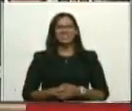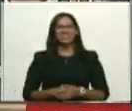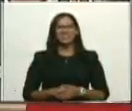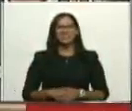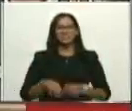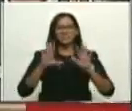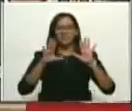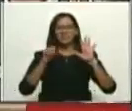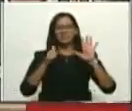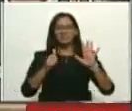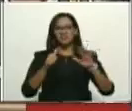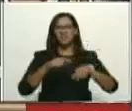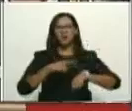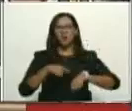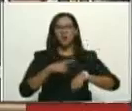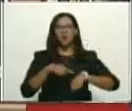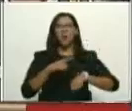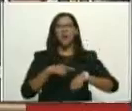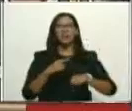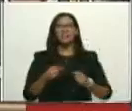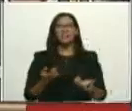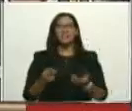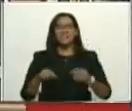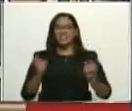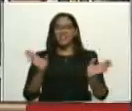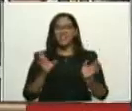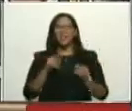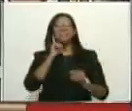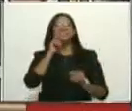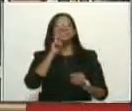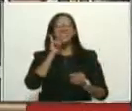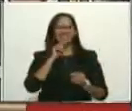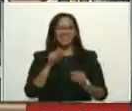16.000 horas de montaje. Esto es puro montaje, este programa.